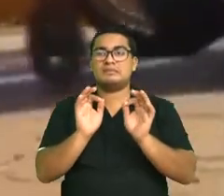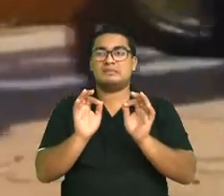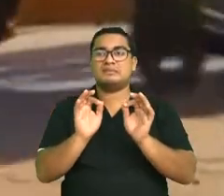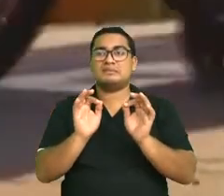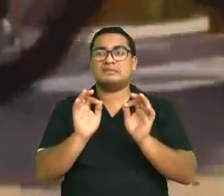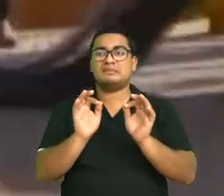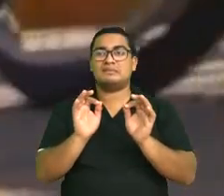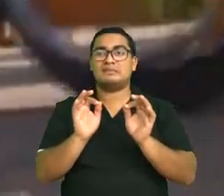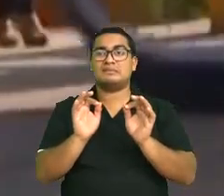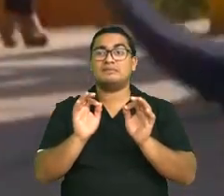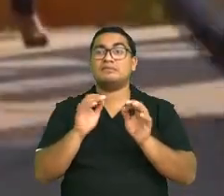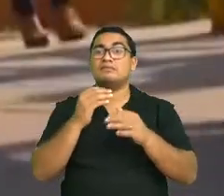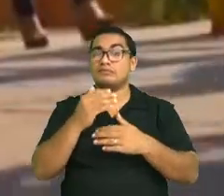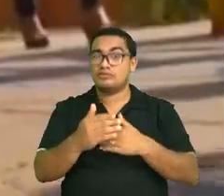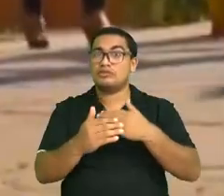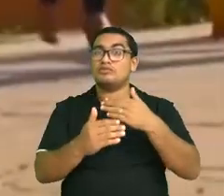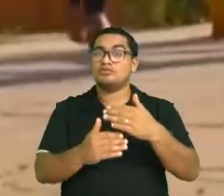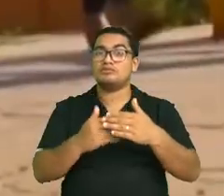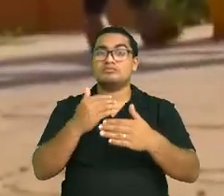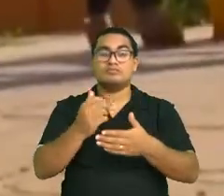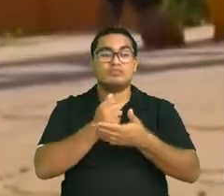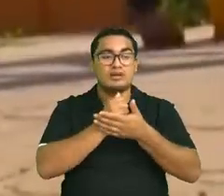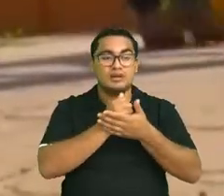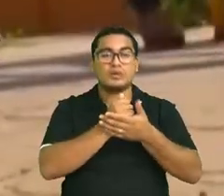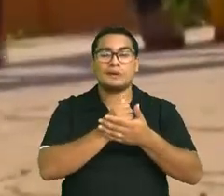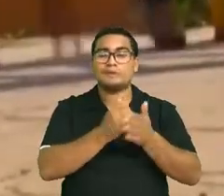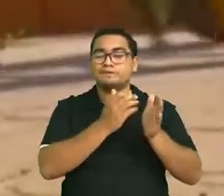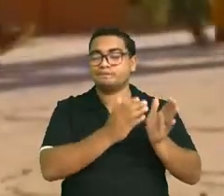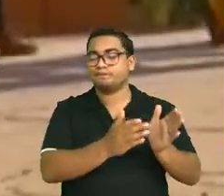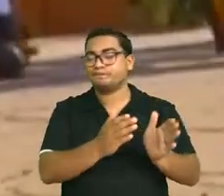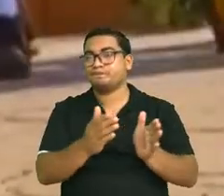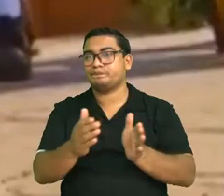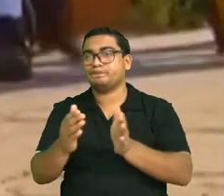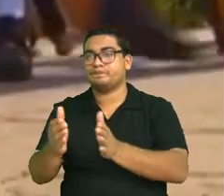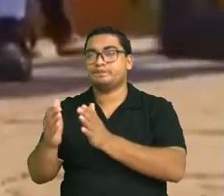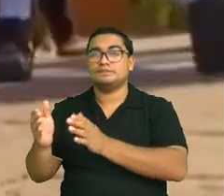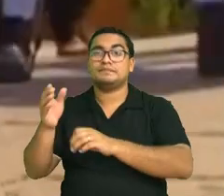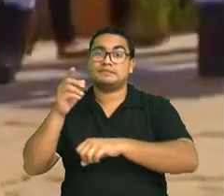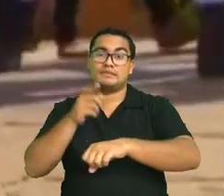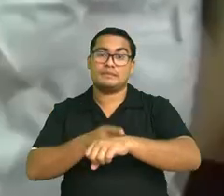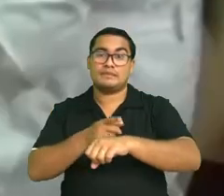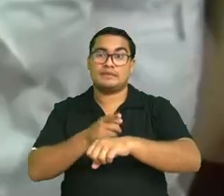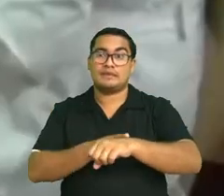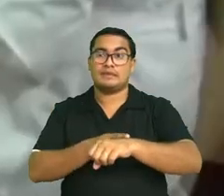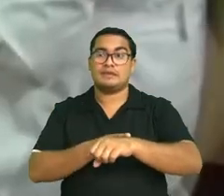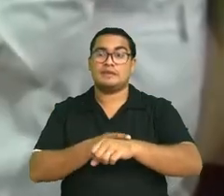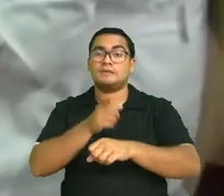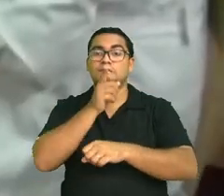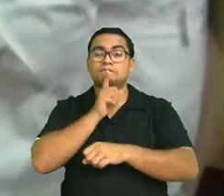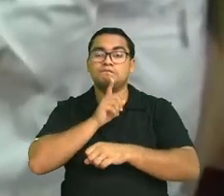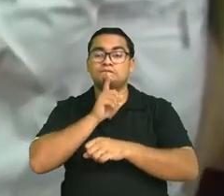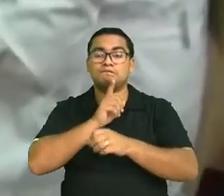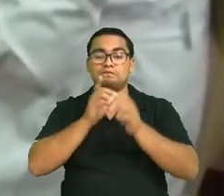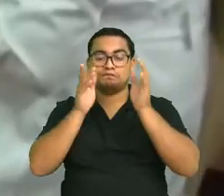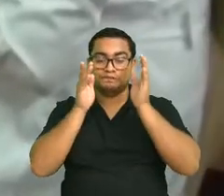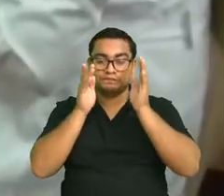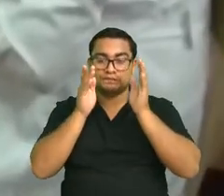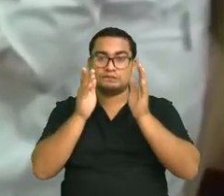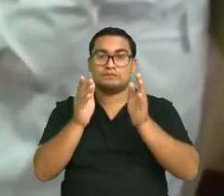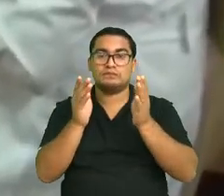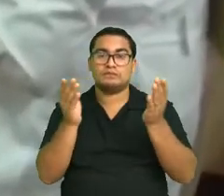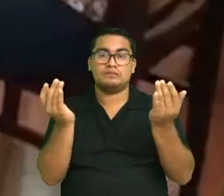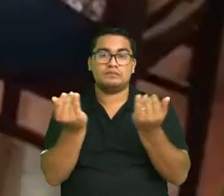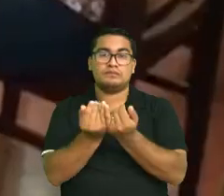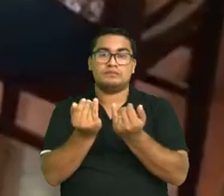es lento, es un proceso largo que implica tiempo, implica dedicación, implica